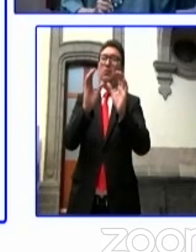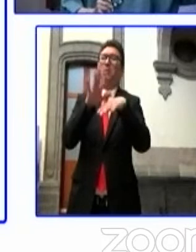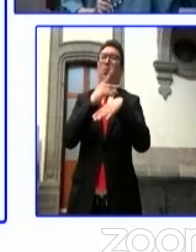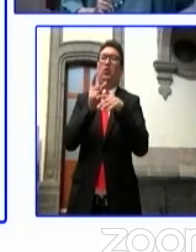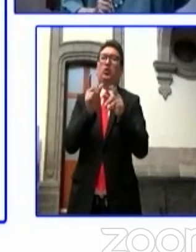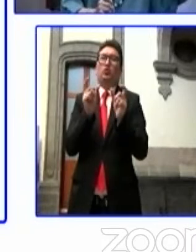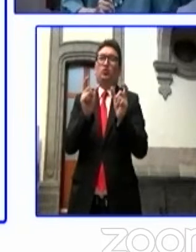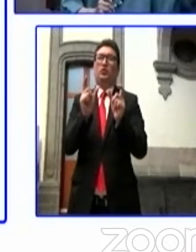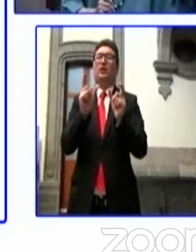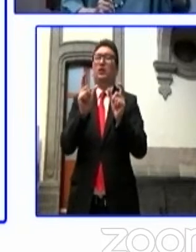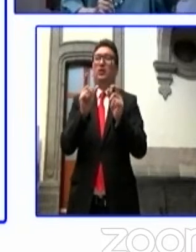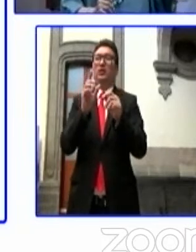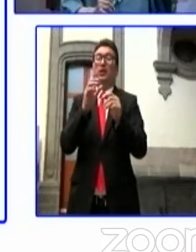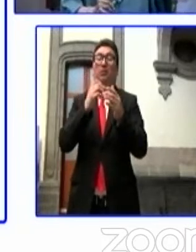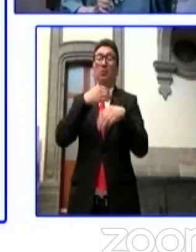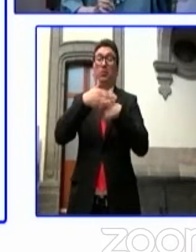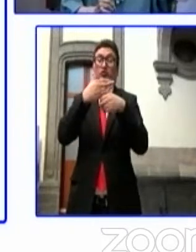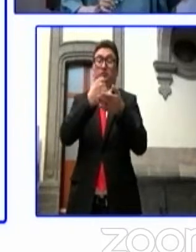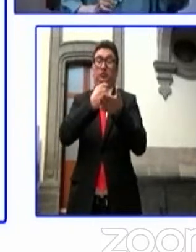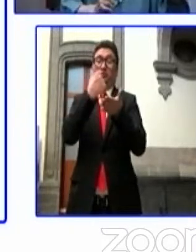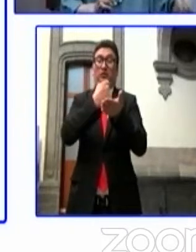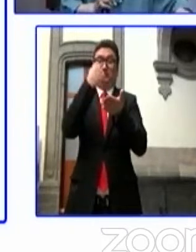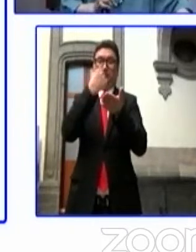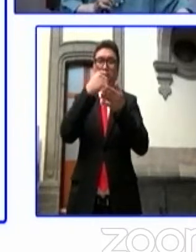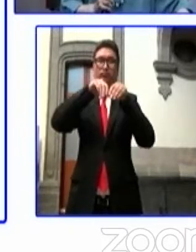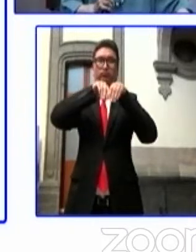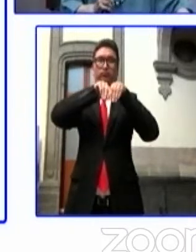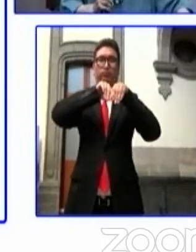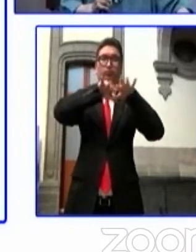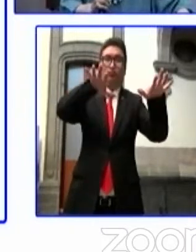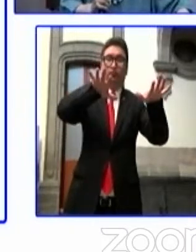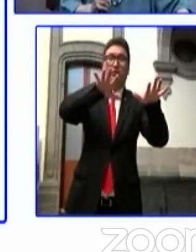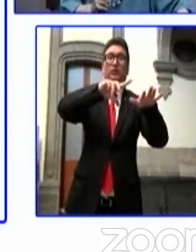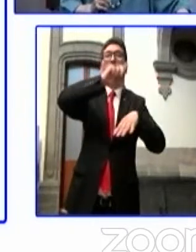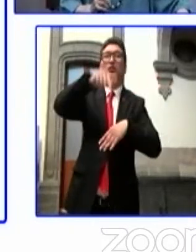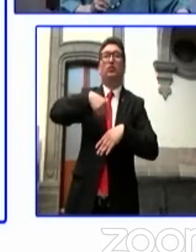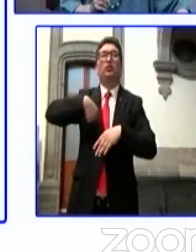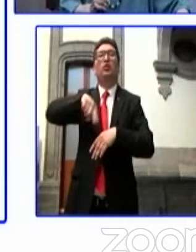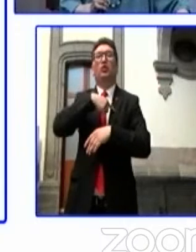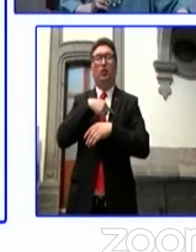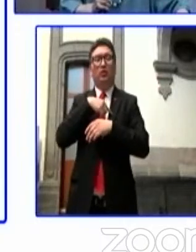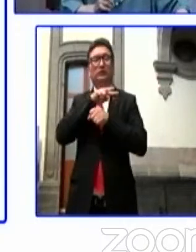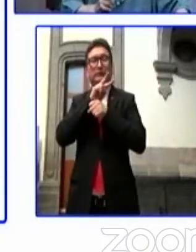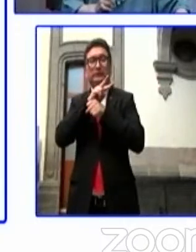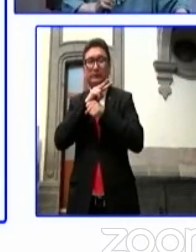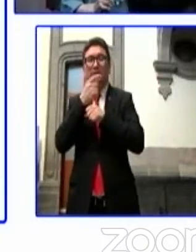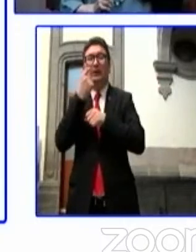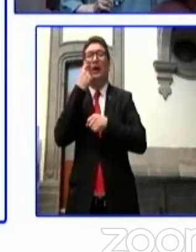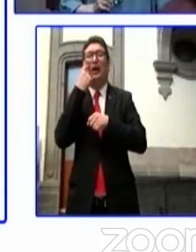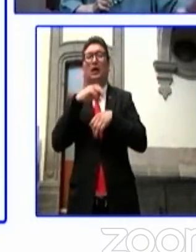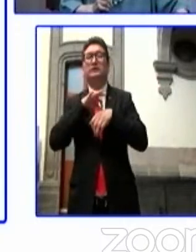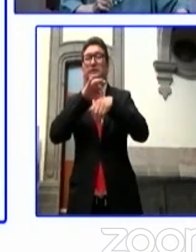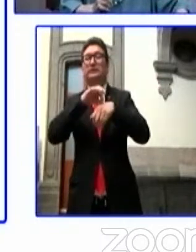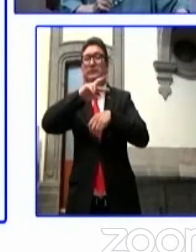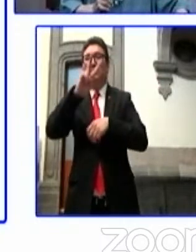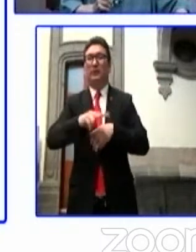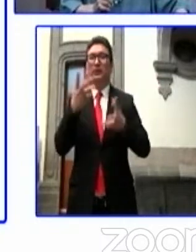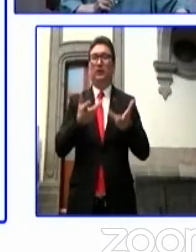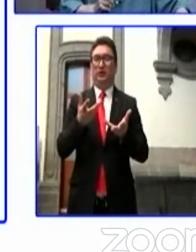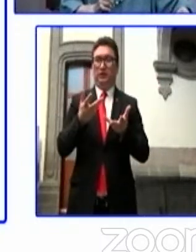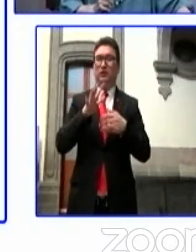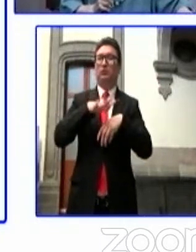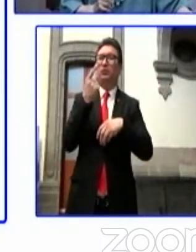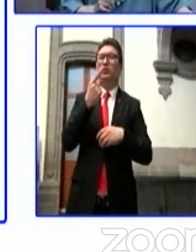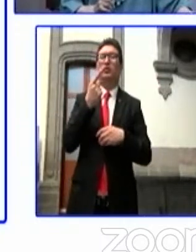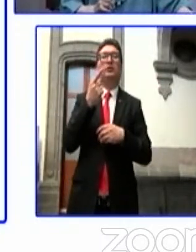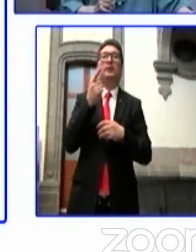se apruebe, que se publique y luego que se lleve a cabo. Pero no solo de una manera... es decir, no